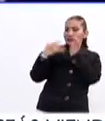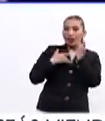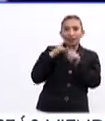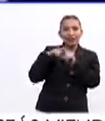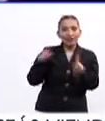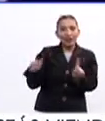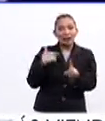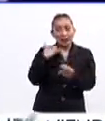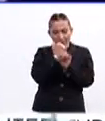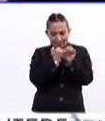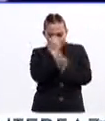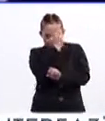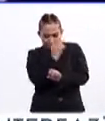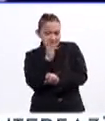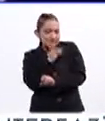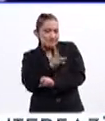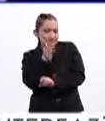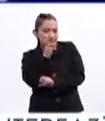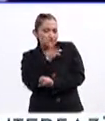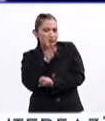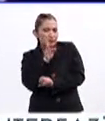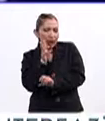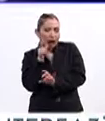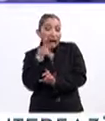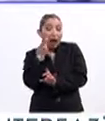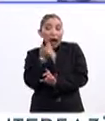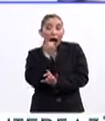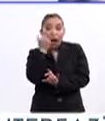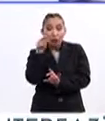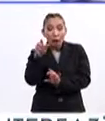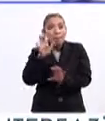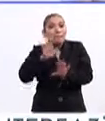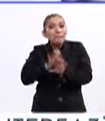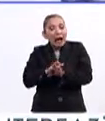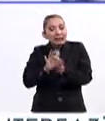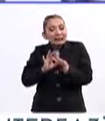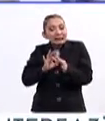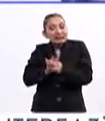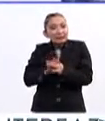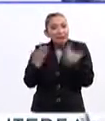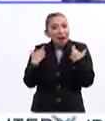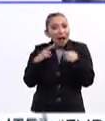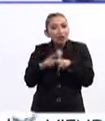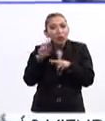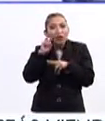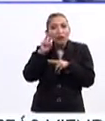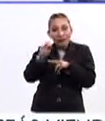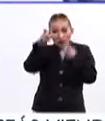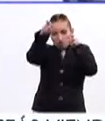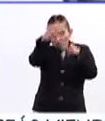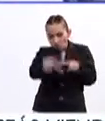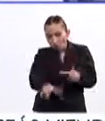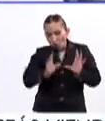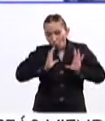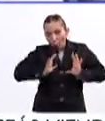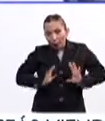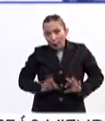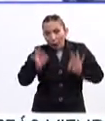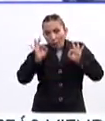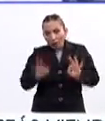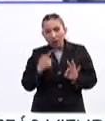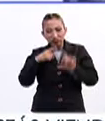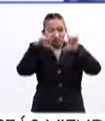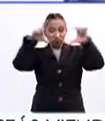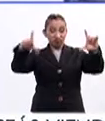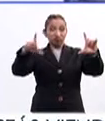Y los estudios que hacen experimentales demuestran que el alumno siente mayor cercanía con el profesor cuando lo ve de cuerpo completo, que